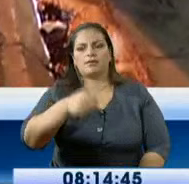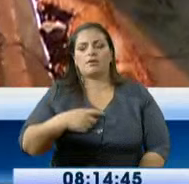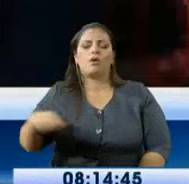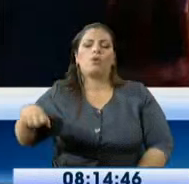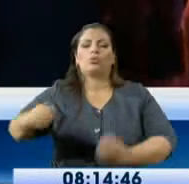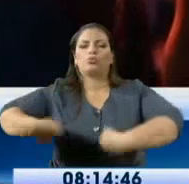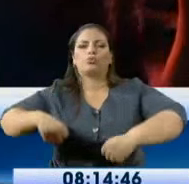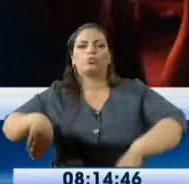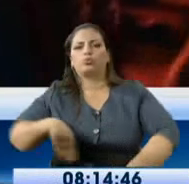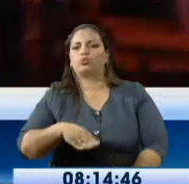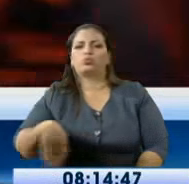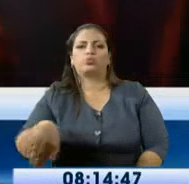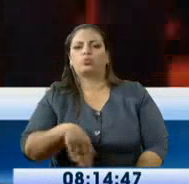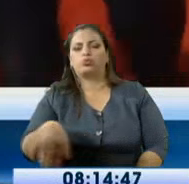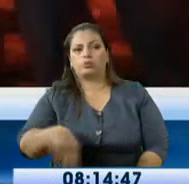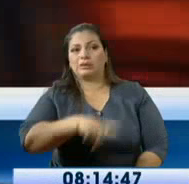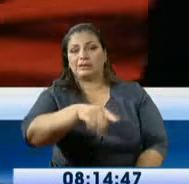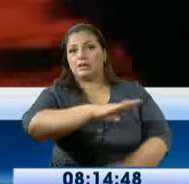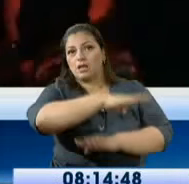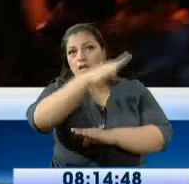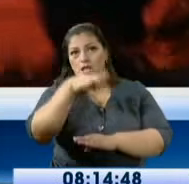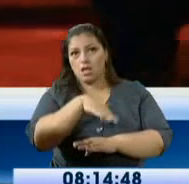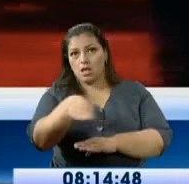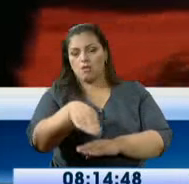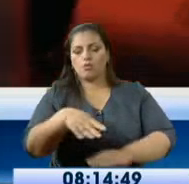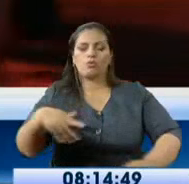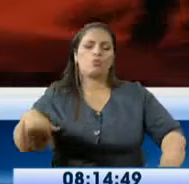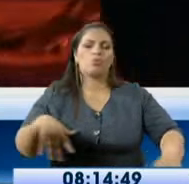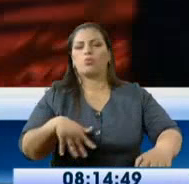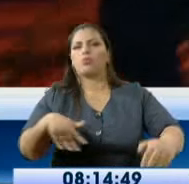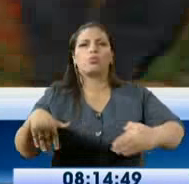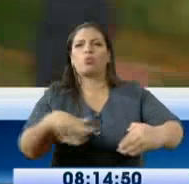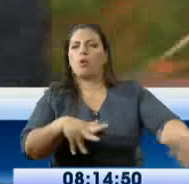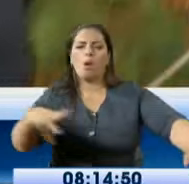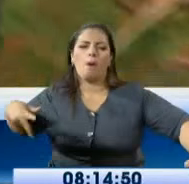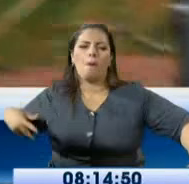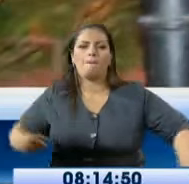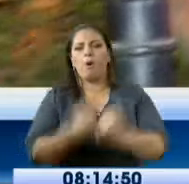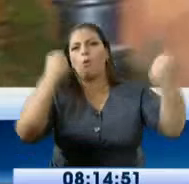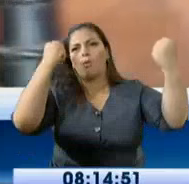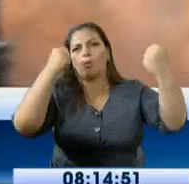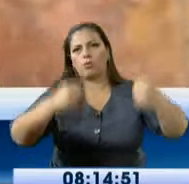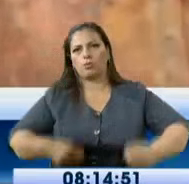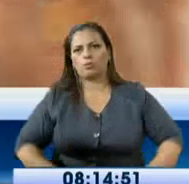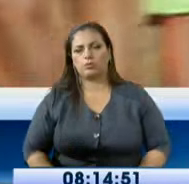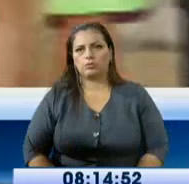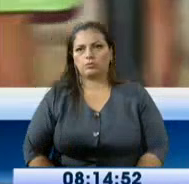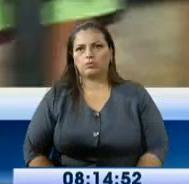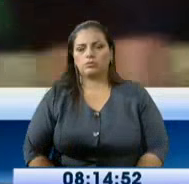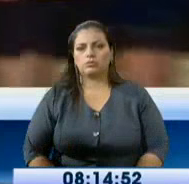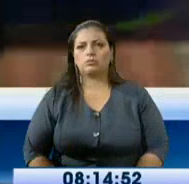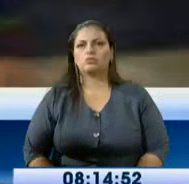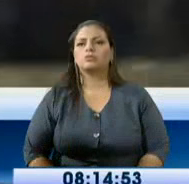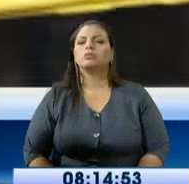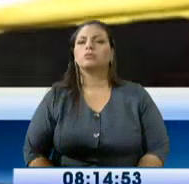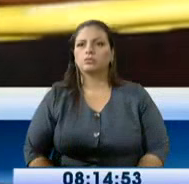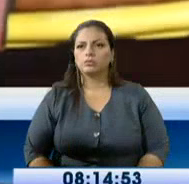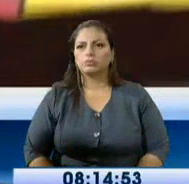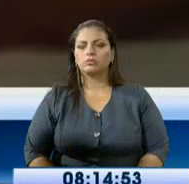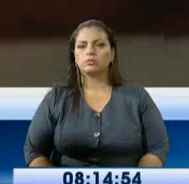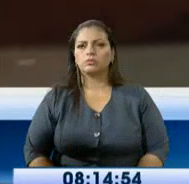El conductor de la moto recibió la peor parte. el carro venía adelante, la moto, yo no sé.